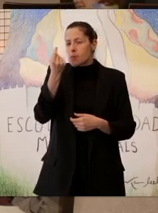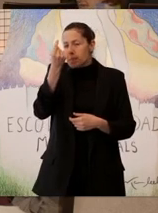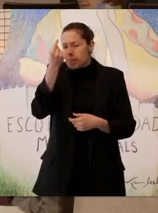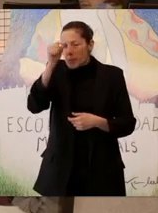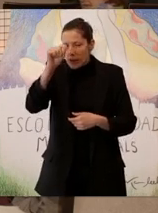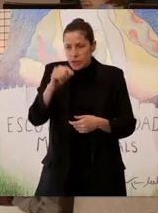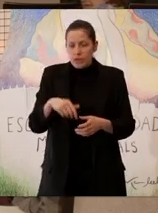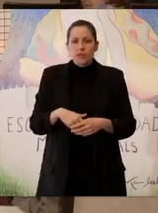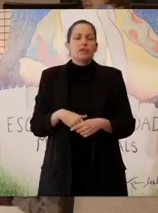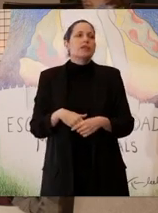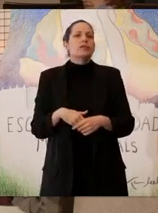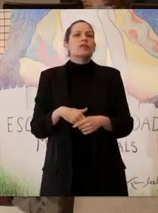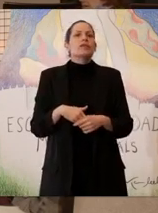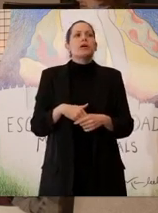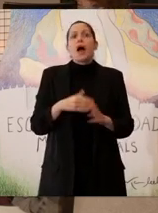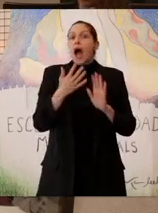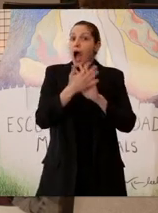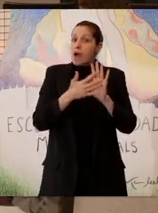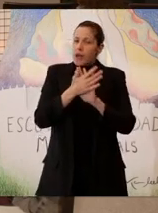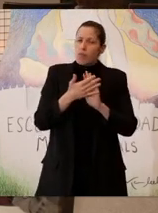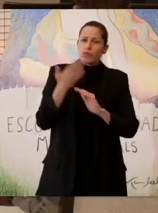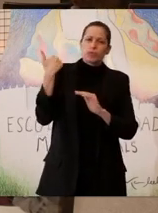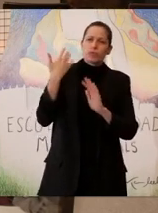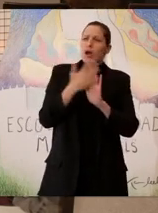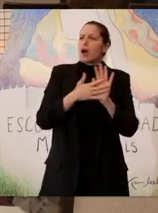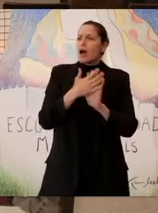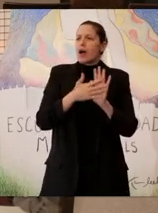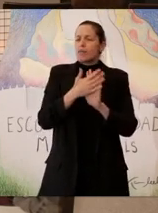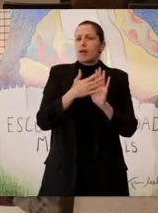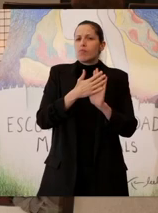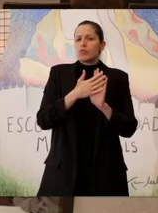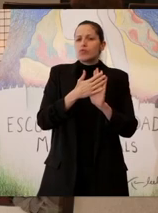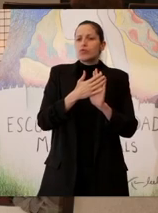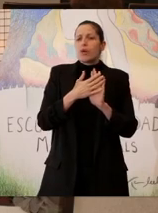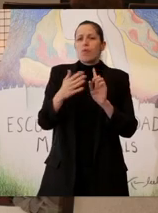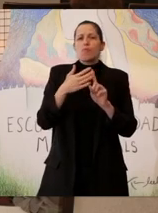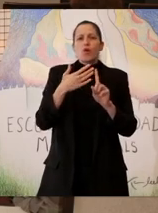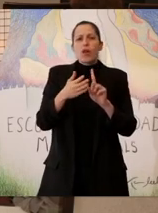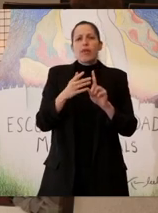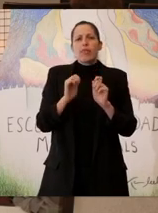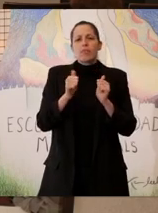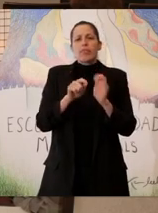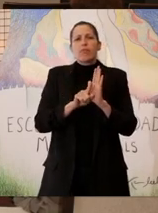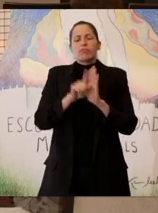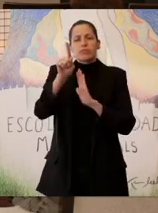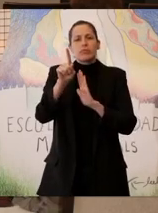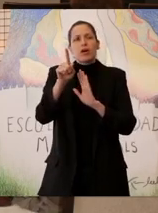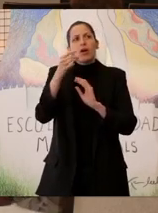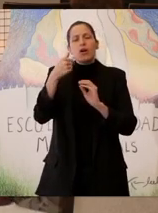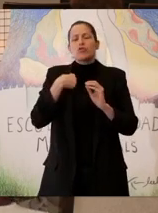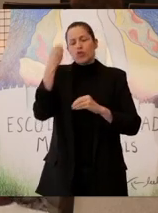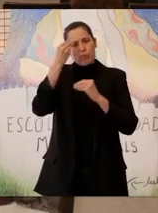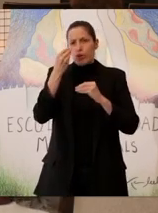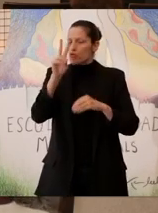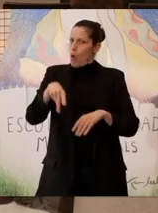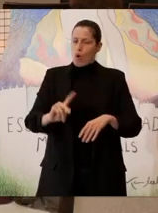de que se había producido un repunte, este año fue una de sus preguntas. Sí. Y yo creo que no es así, no es así. Esto